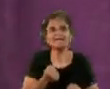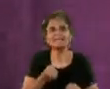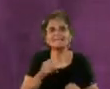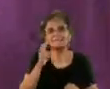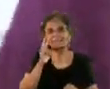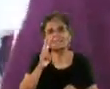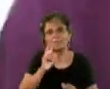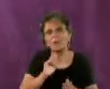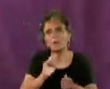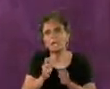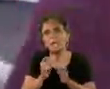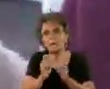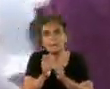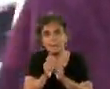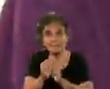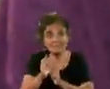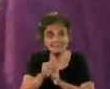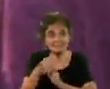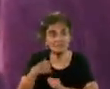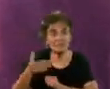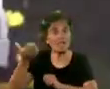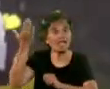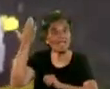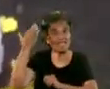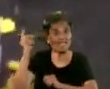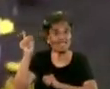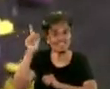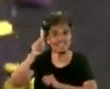¿no? Sí, sí, sí. Yo cuando vine a vivir acá era...